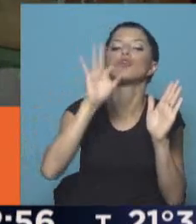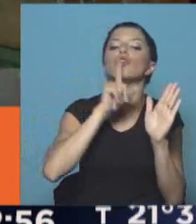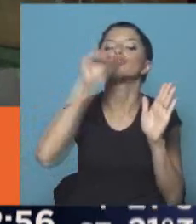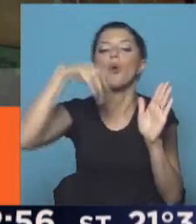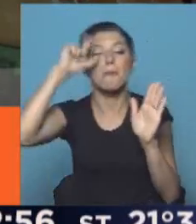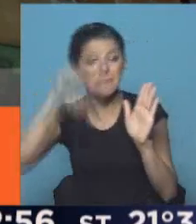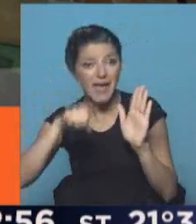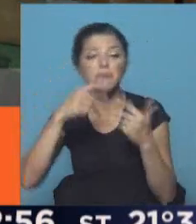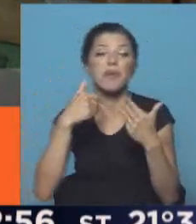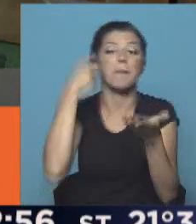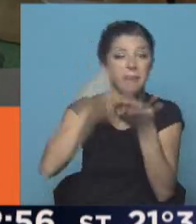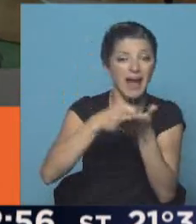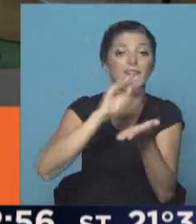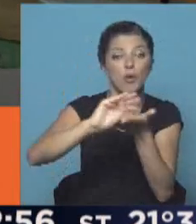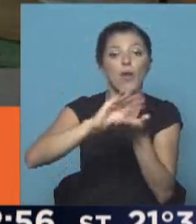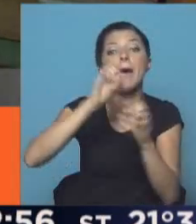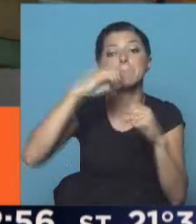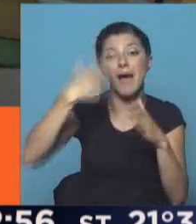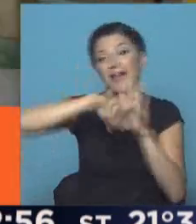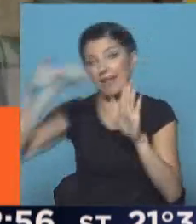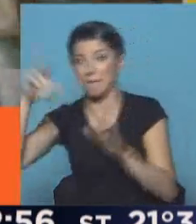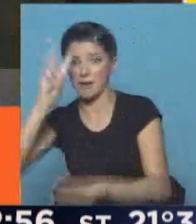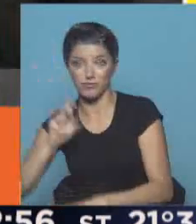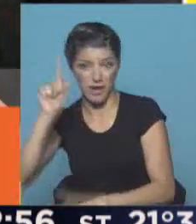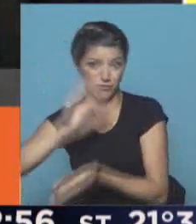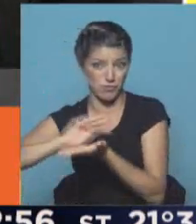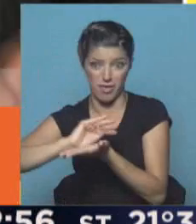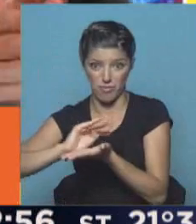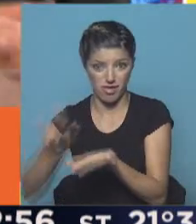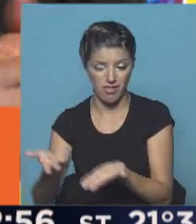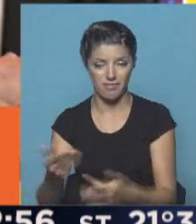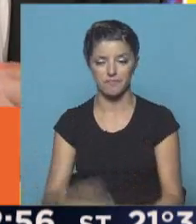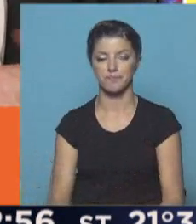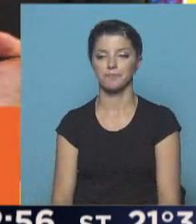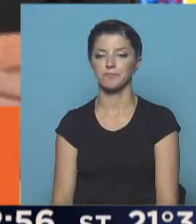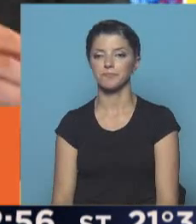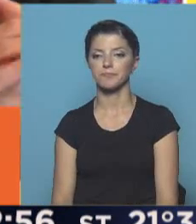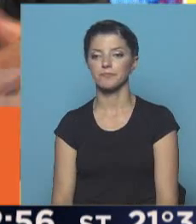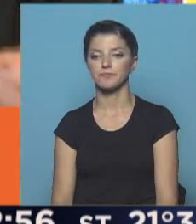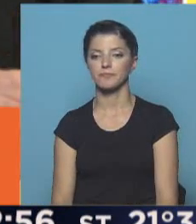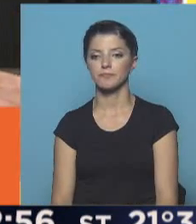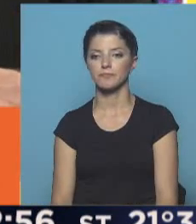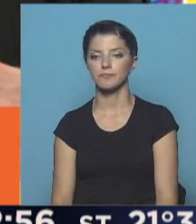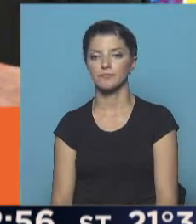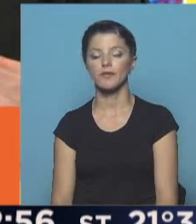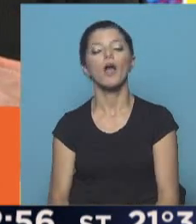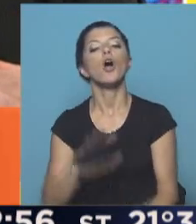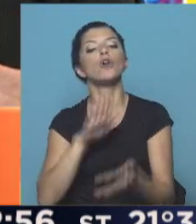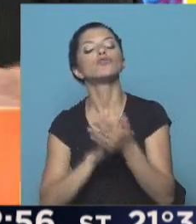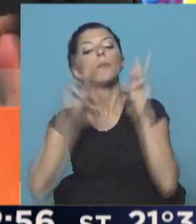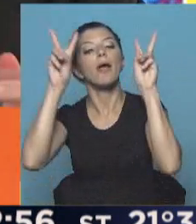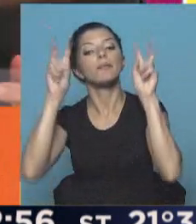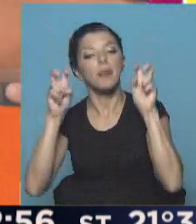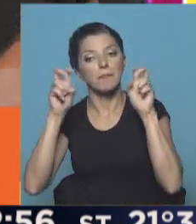pagar su deuda que Venezuela. A ver, Andrés, me tomo de lo que planteabas con el tema de la polarización